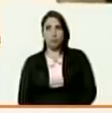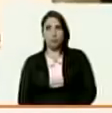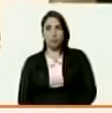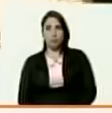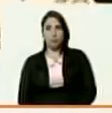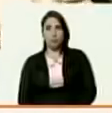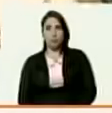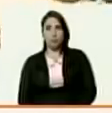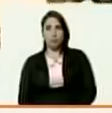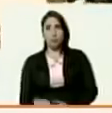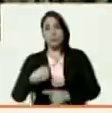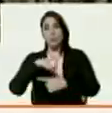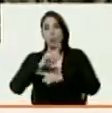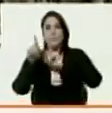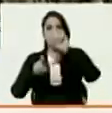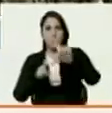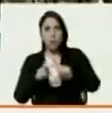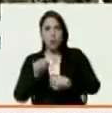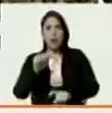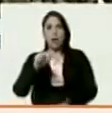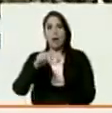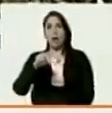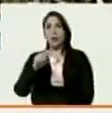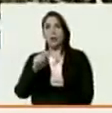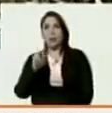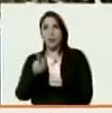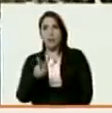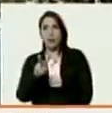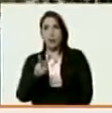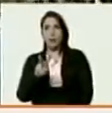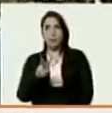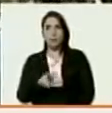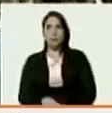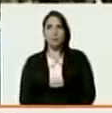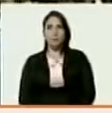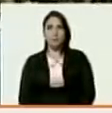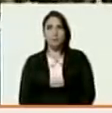La primera pregunta la hace por ANTV Liliana Martínez.